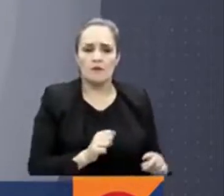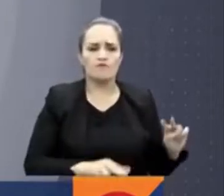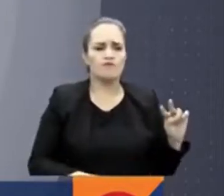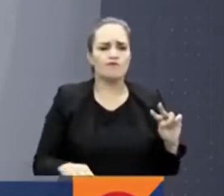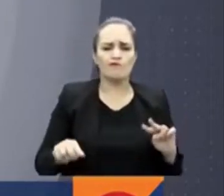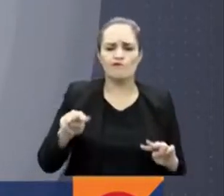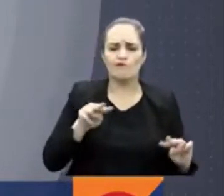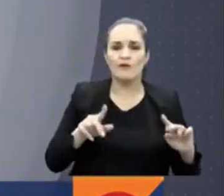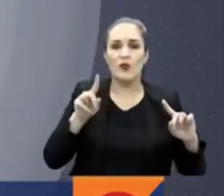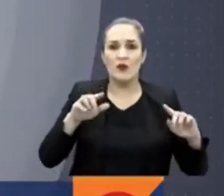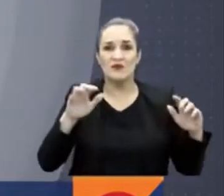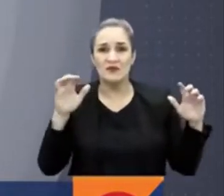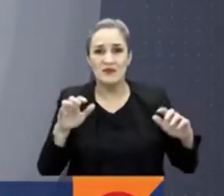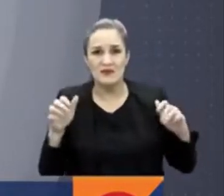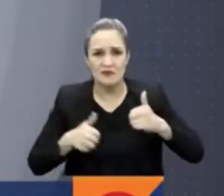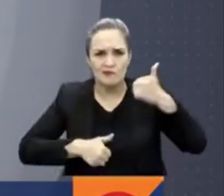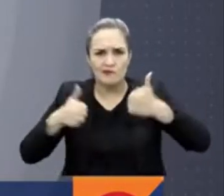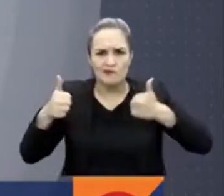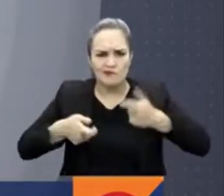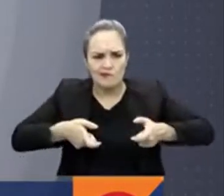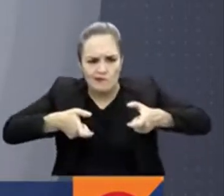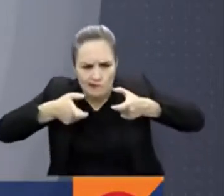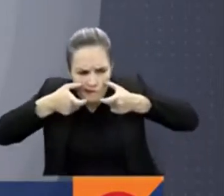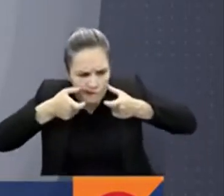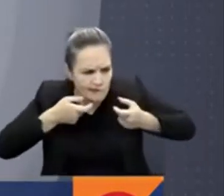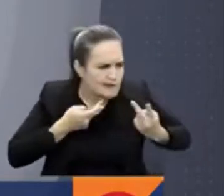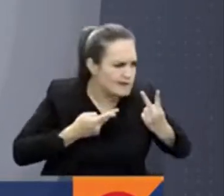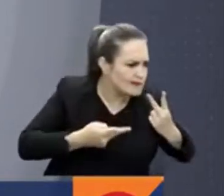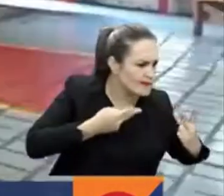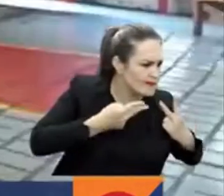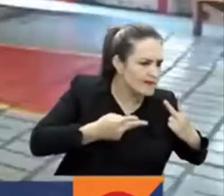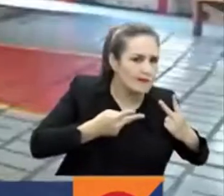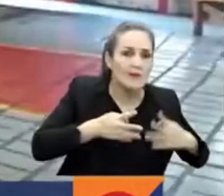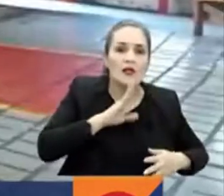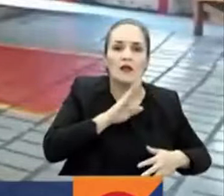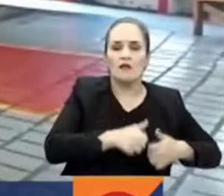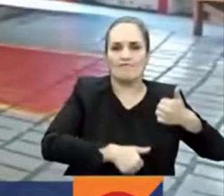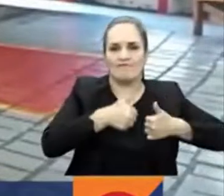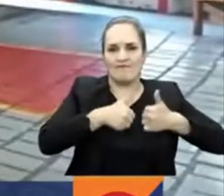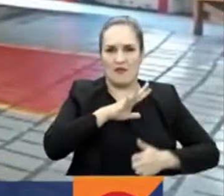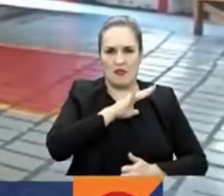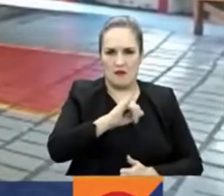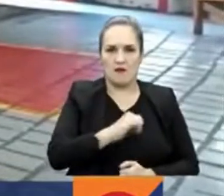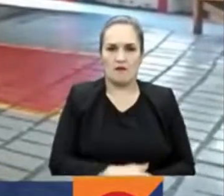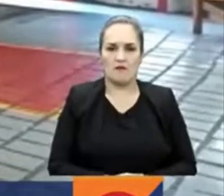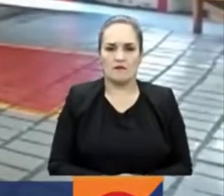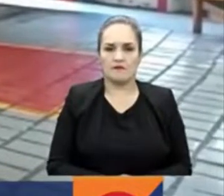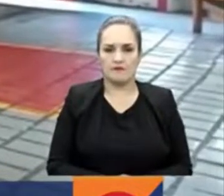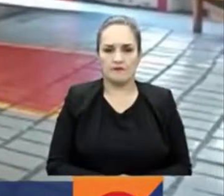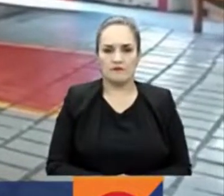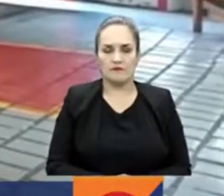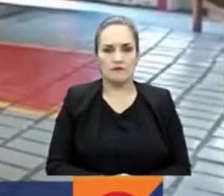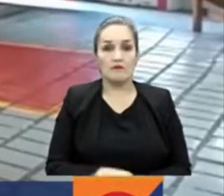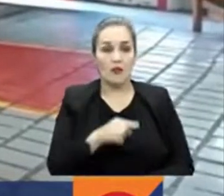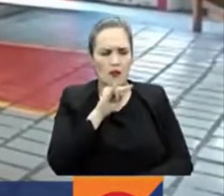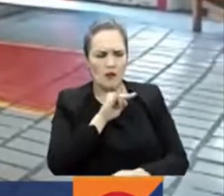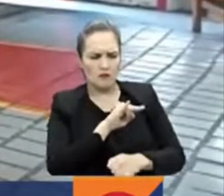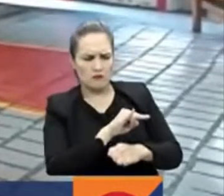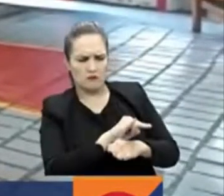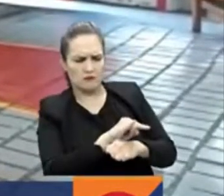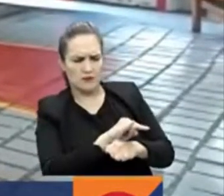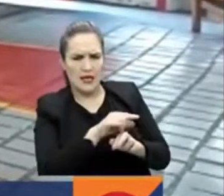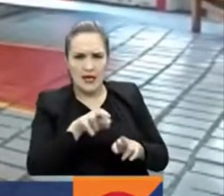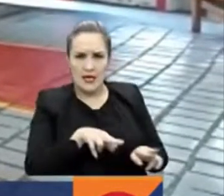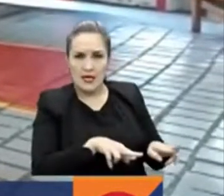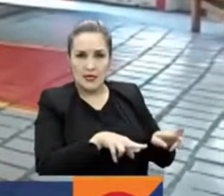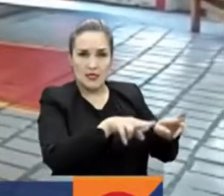a la temporada de lluvias están activadas por parte de las autoridades caleñas. Igualmente hicimos monitoreo del río Aguacatal, que